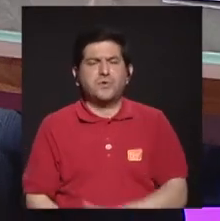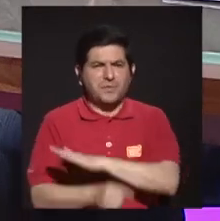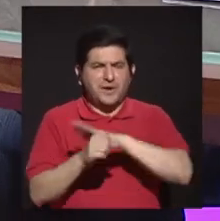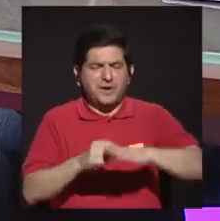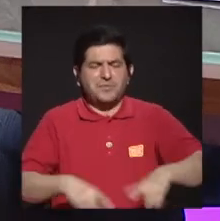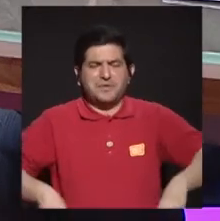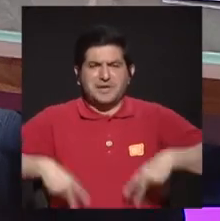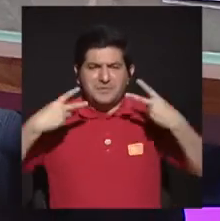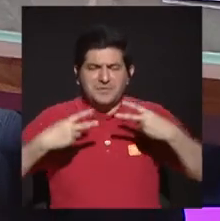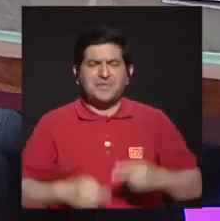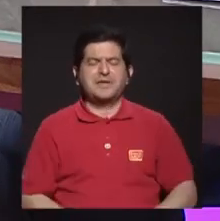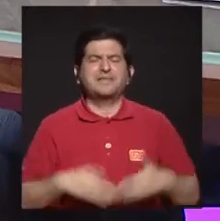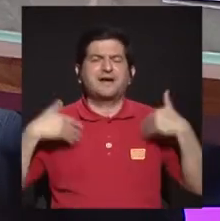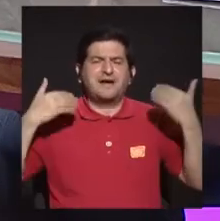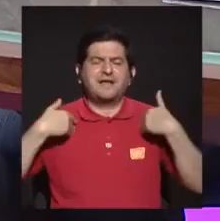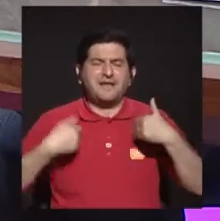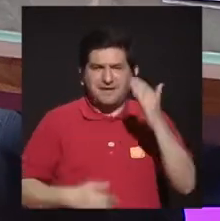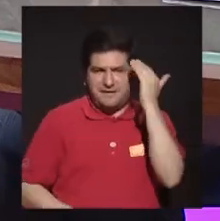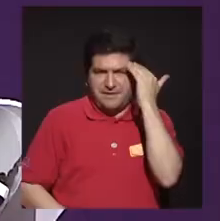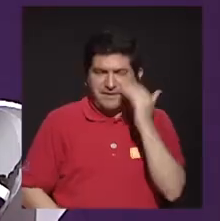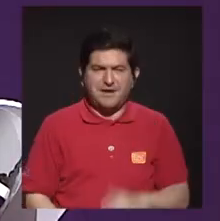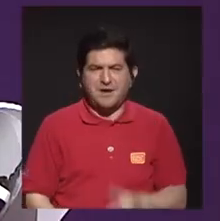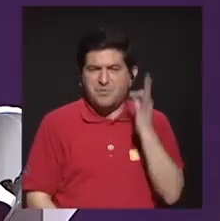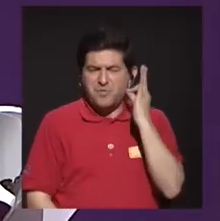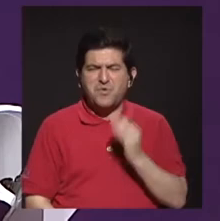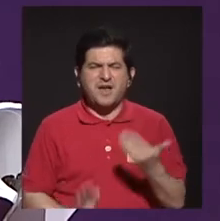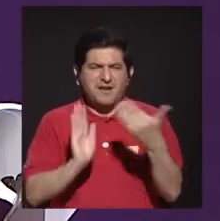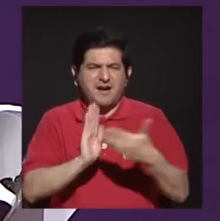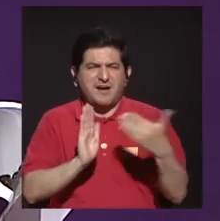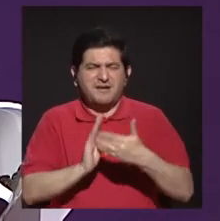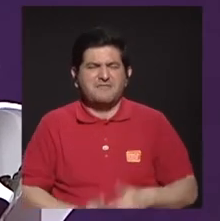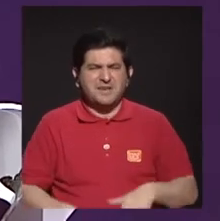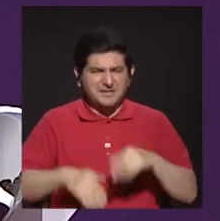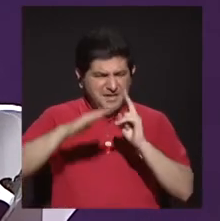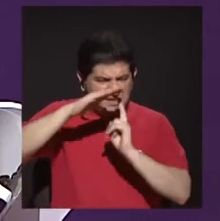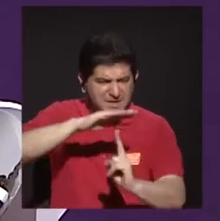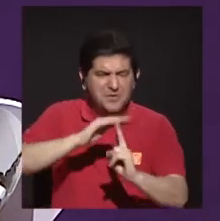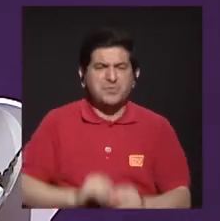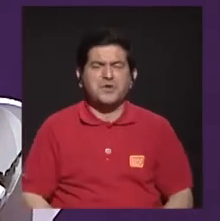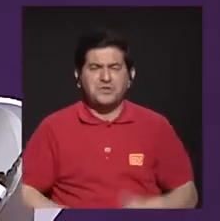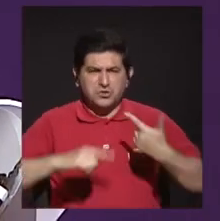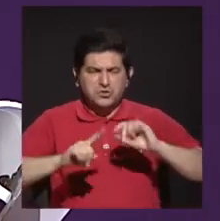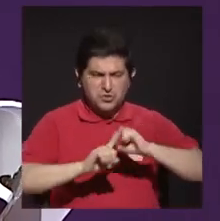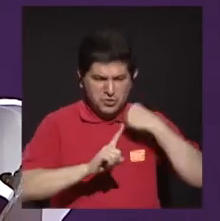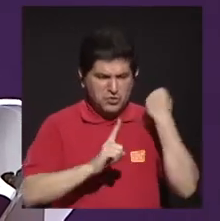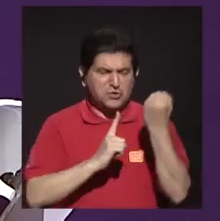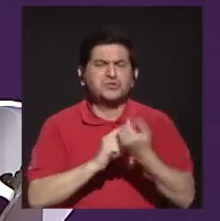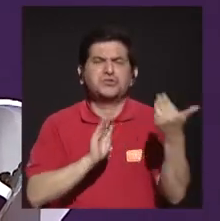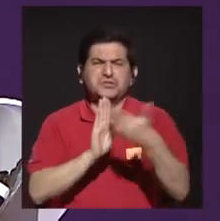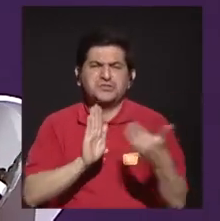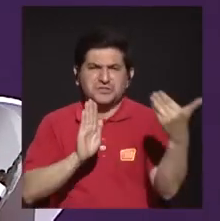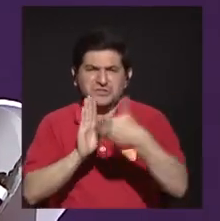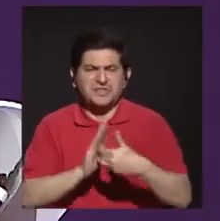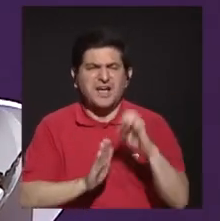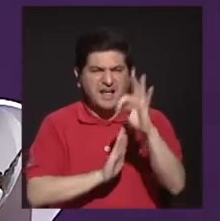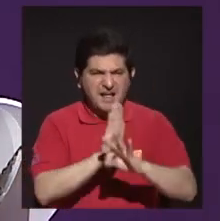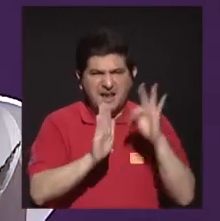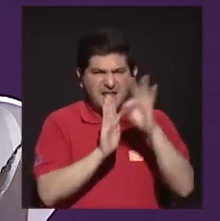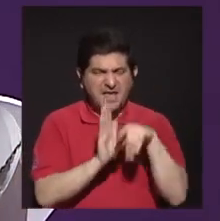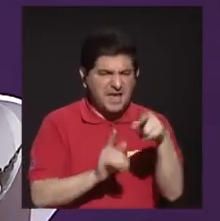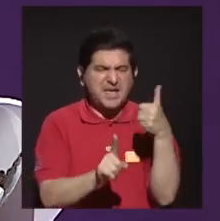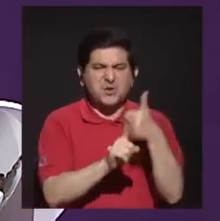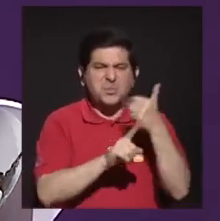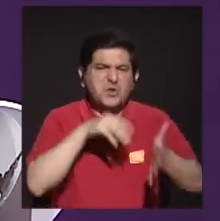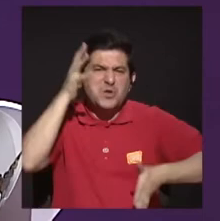alegría y sabiduría. Mujer, objeto de burlas y humillaciones, de tanto dolor señalado por la sociedad, por estereotipos que ellos